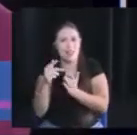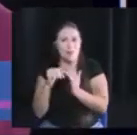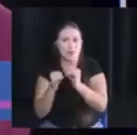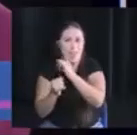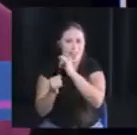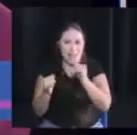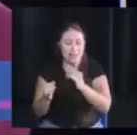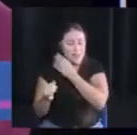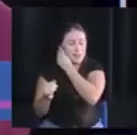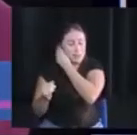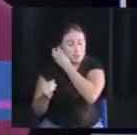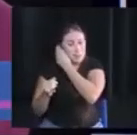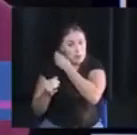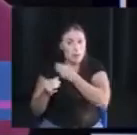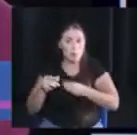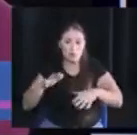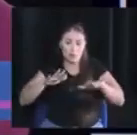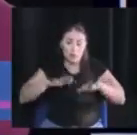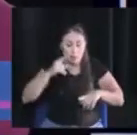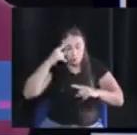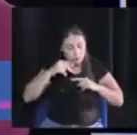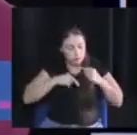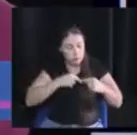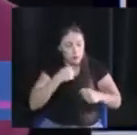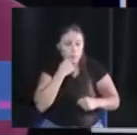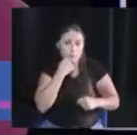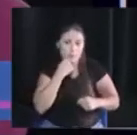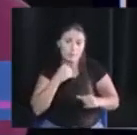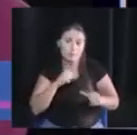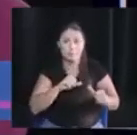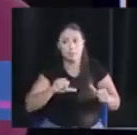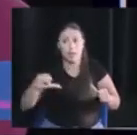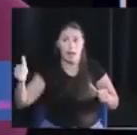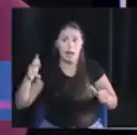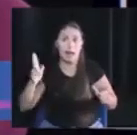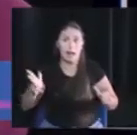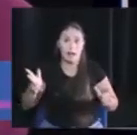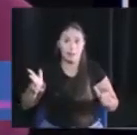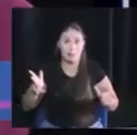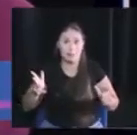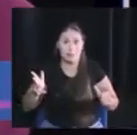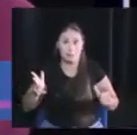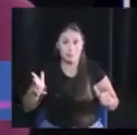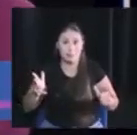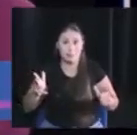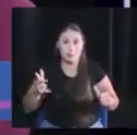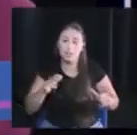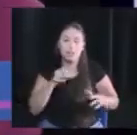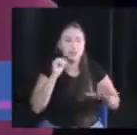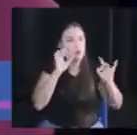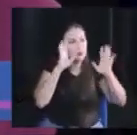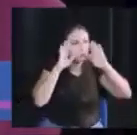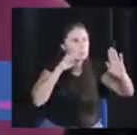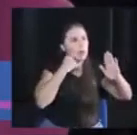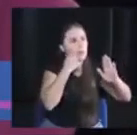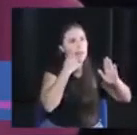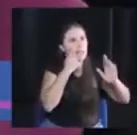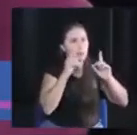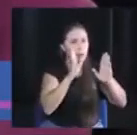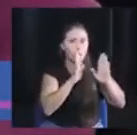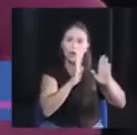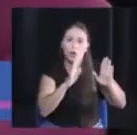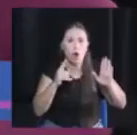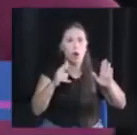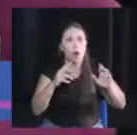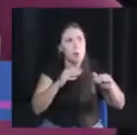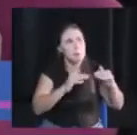nos quedamos en el vallismo, va a ganar el herrerismo. Hay que ir más allá del vallismo para que el herrerismo no se salga